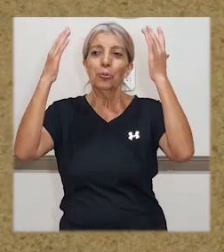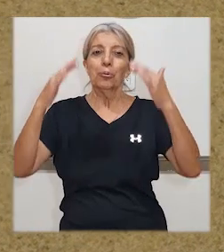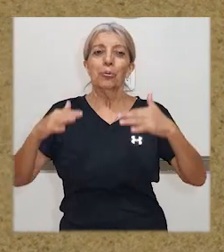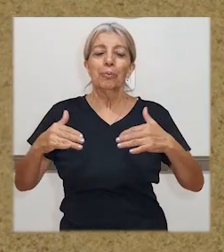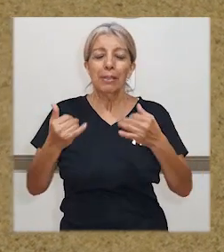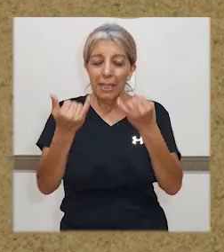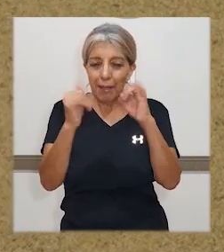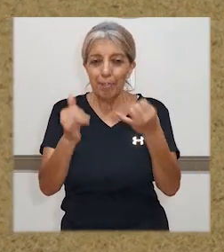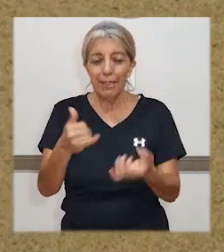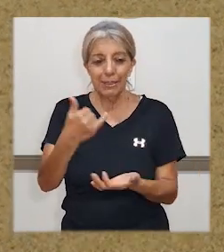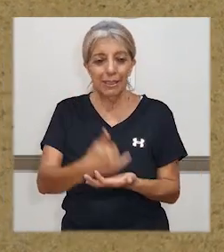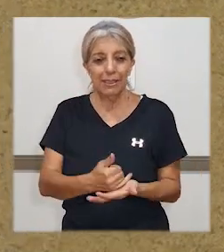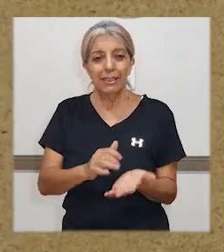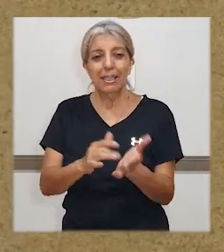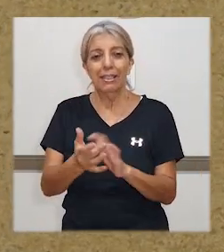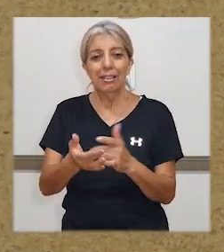paz.